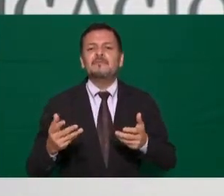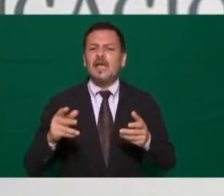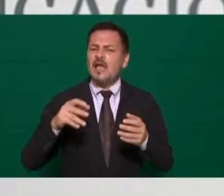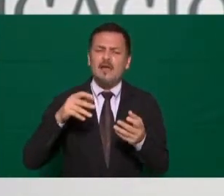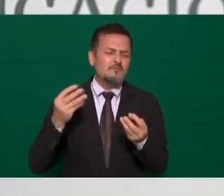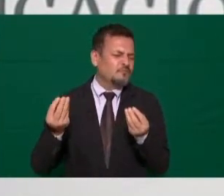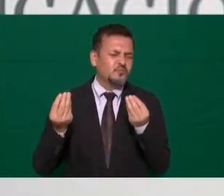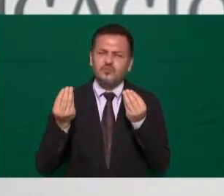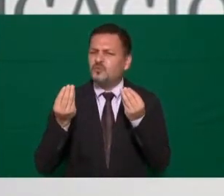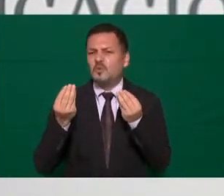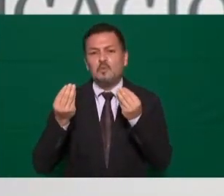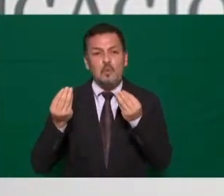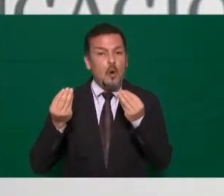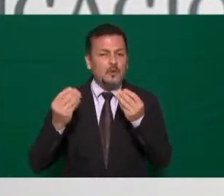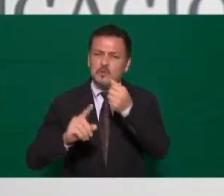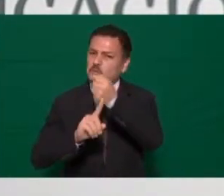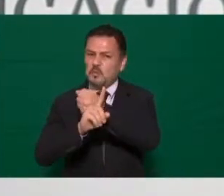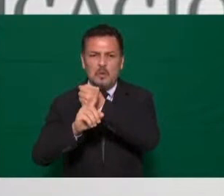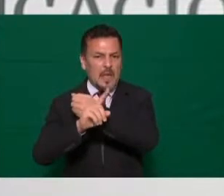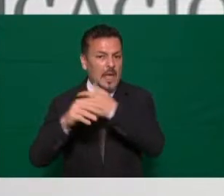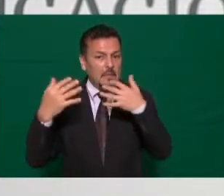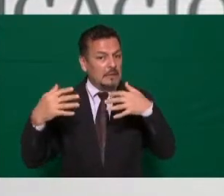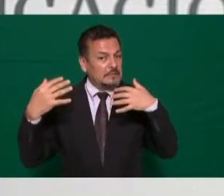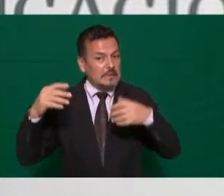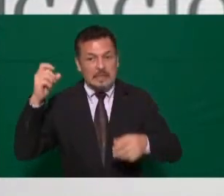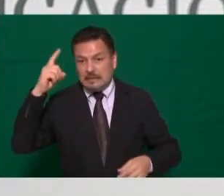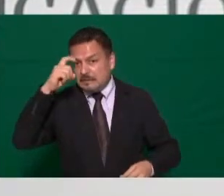todas las calamidades.